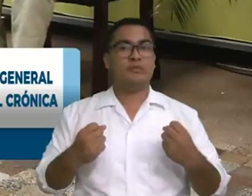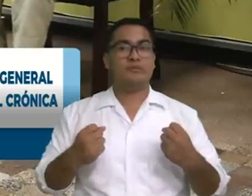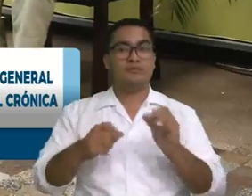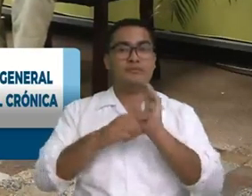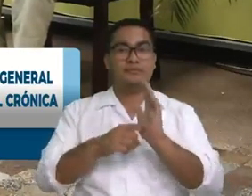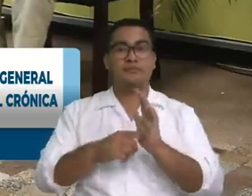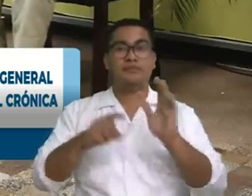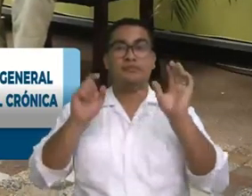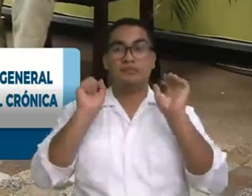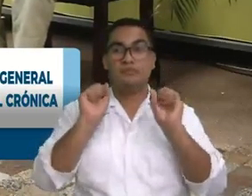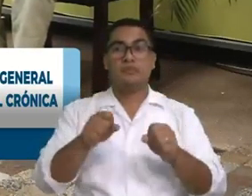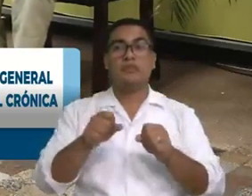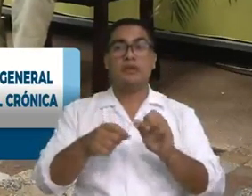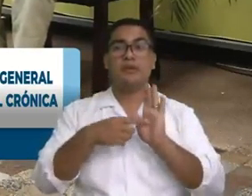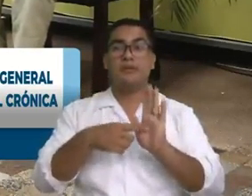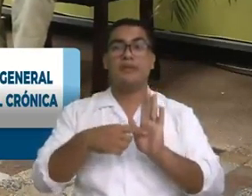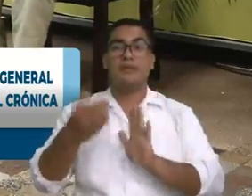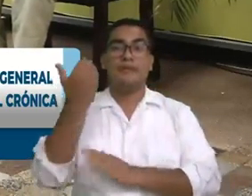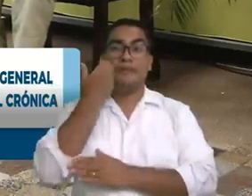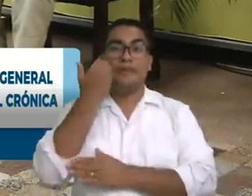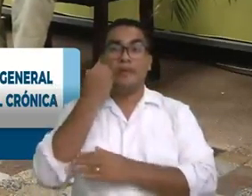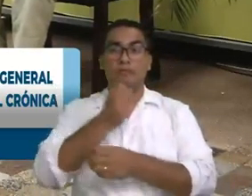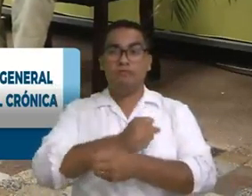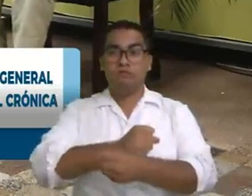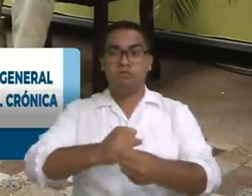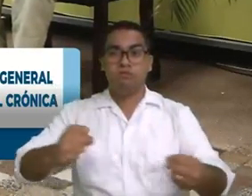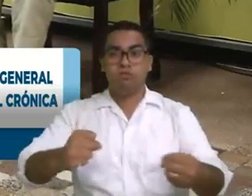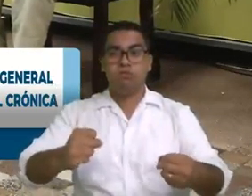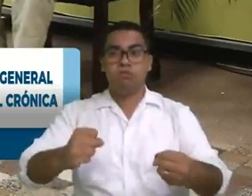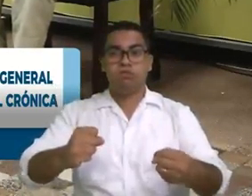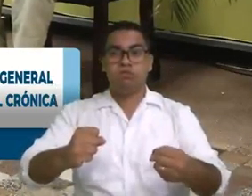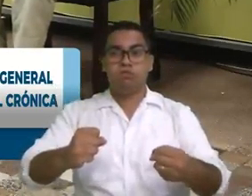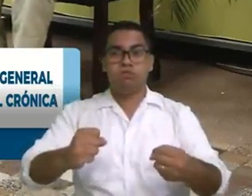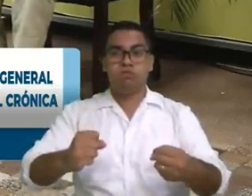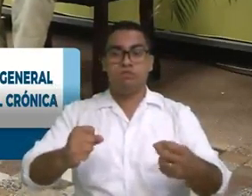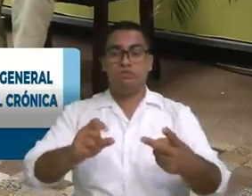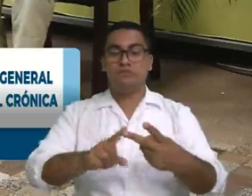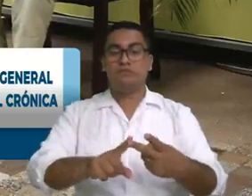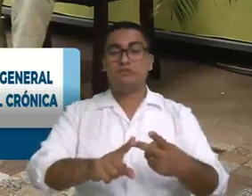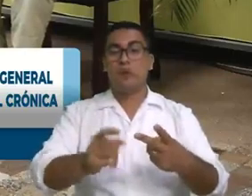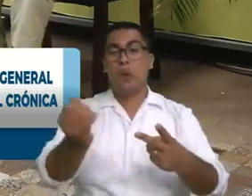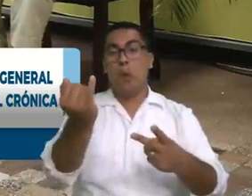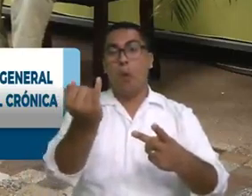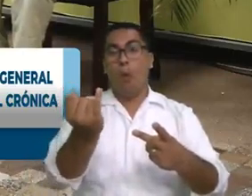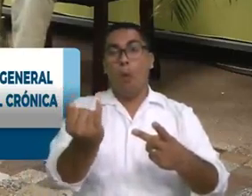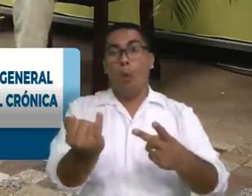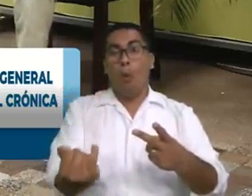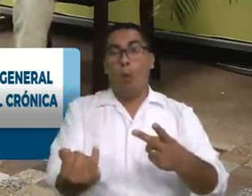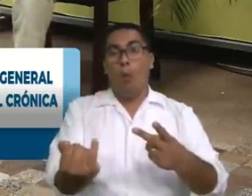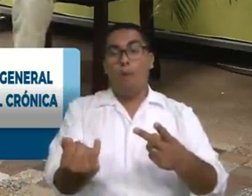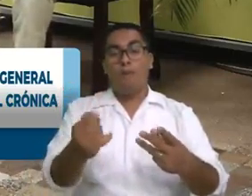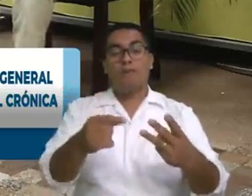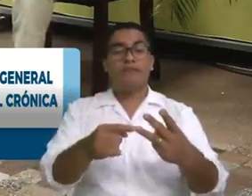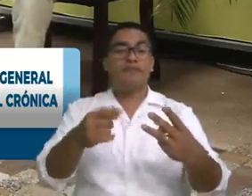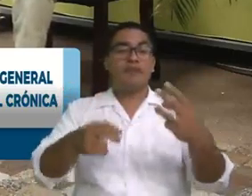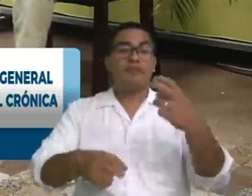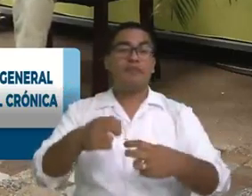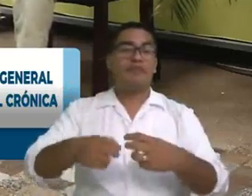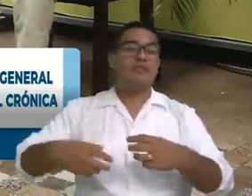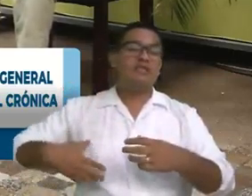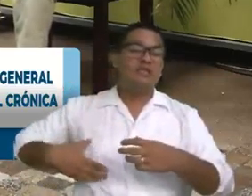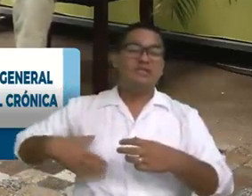enfrentar enfermedades tales como la obesidad, la desnutrición y los problemas renales, cardíacos,